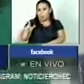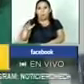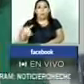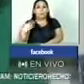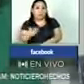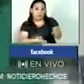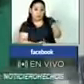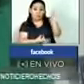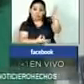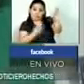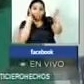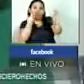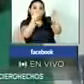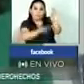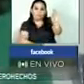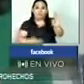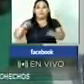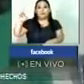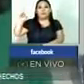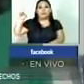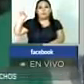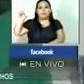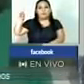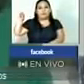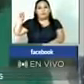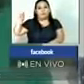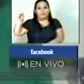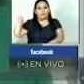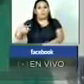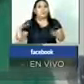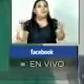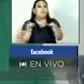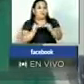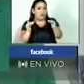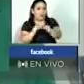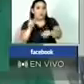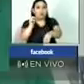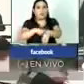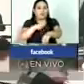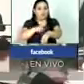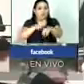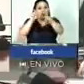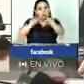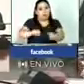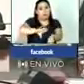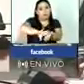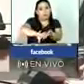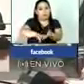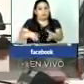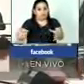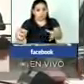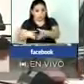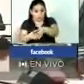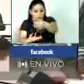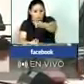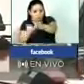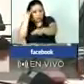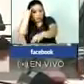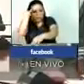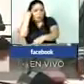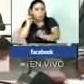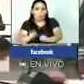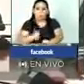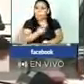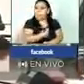presentación de la declaración y también extiende el plazo para el pago. La iniciativa busca ayudar a personas